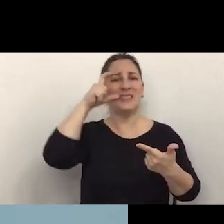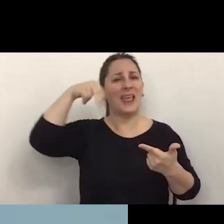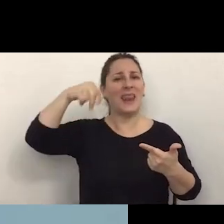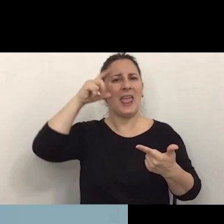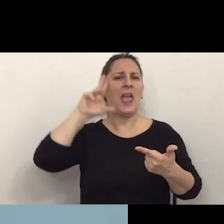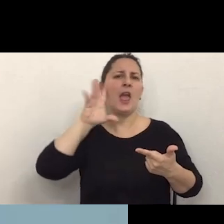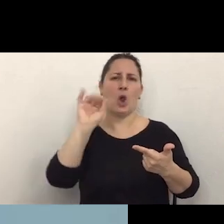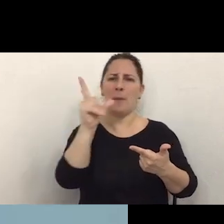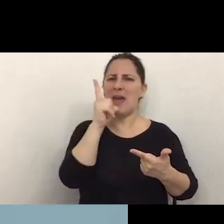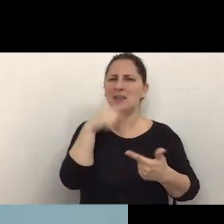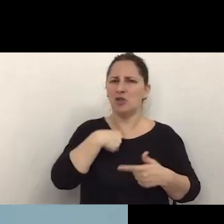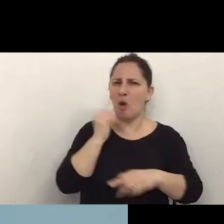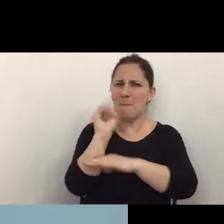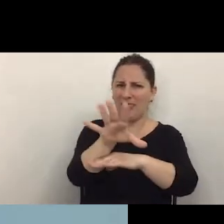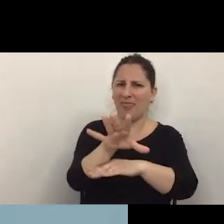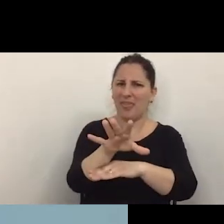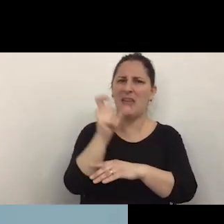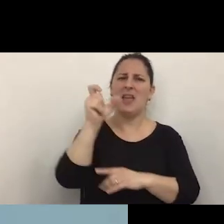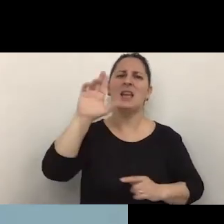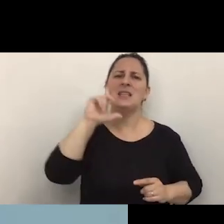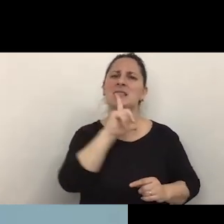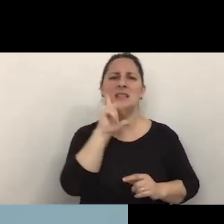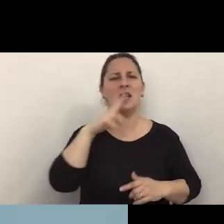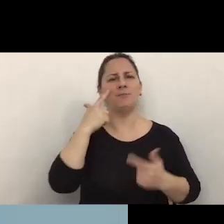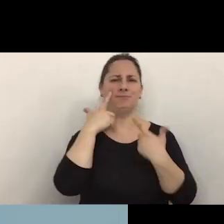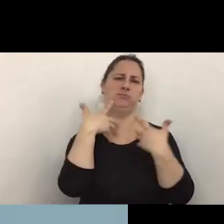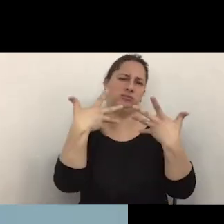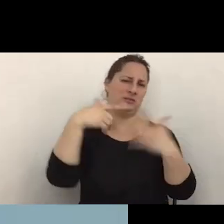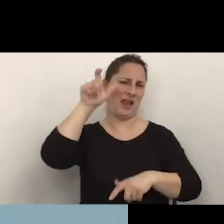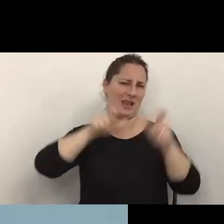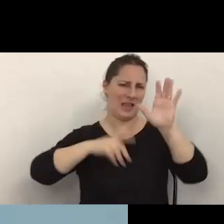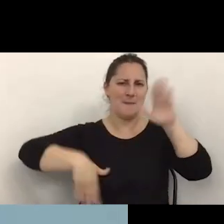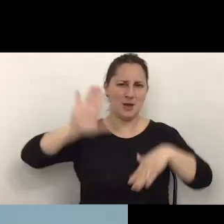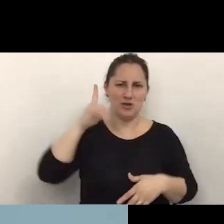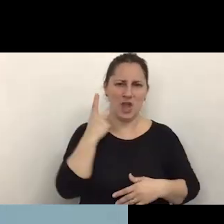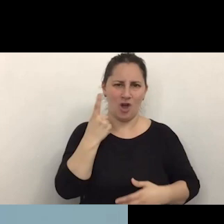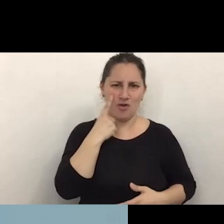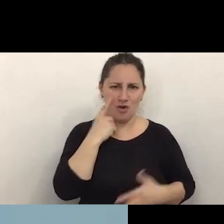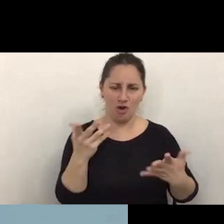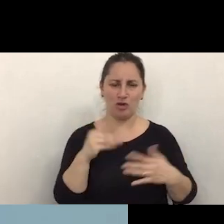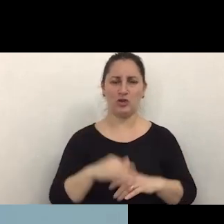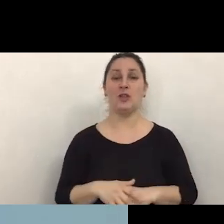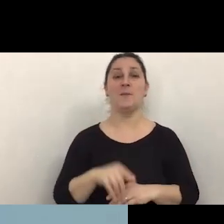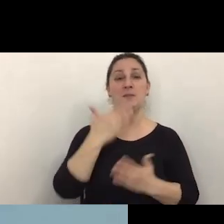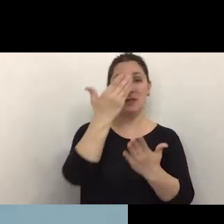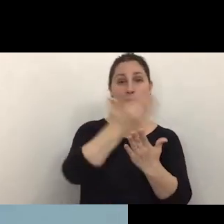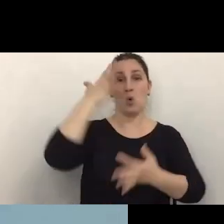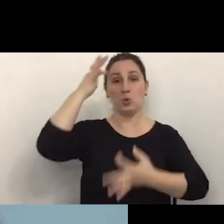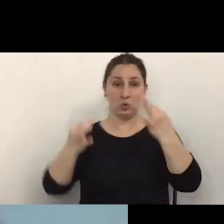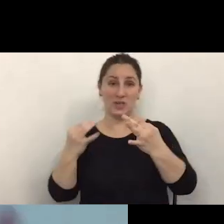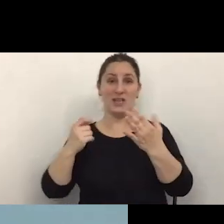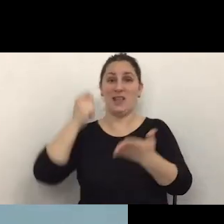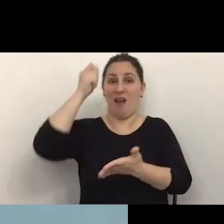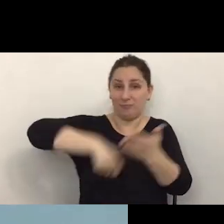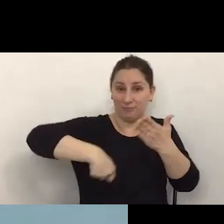mandé, Cristina, que son igualmente conocidos por casi todos. A partir de esos fallos es como que